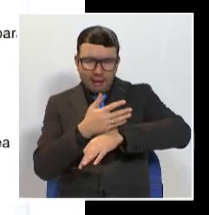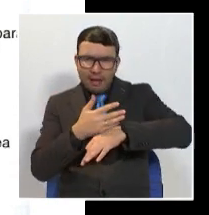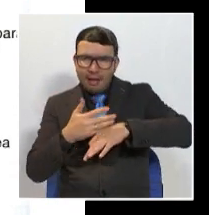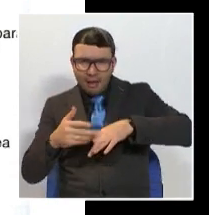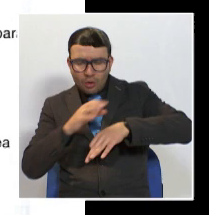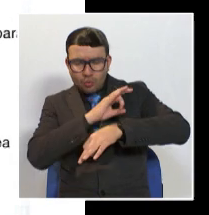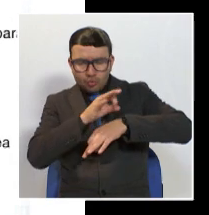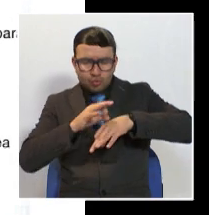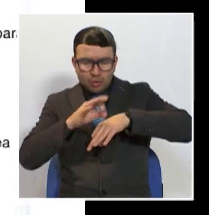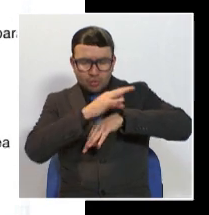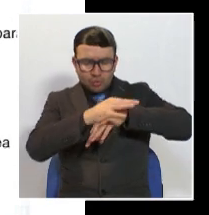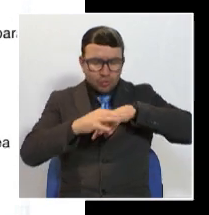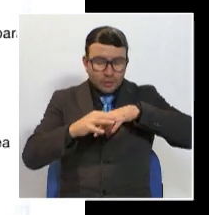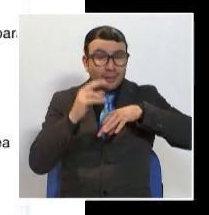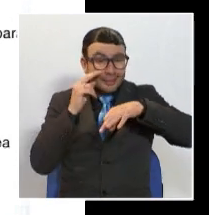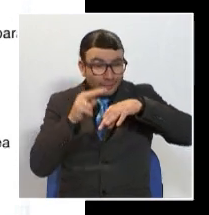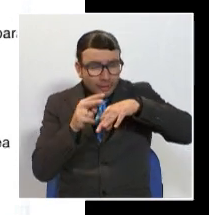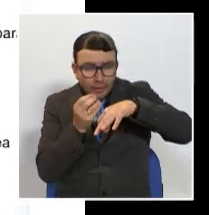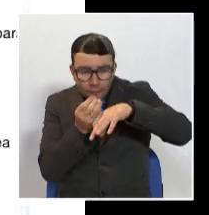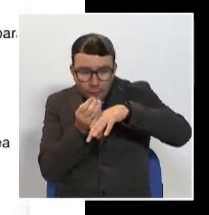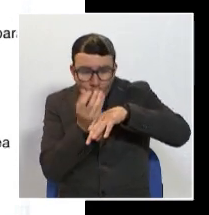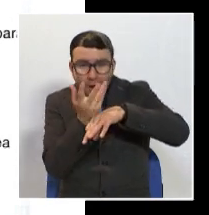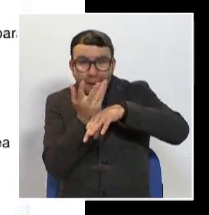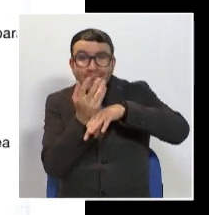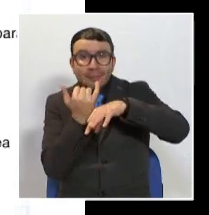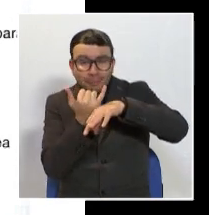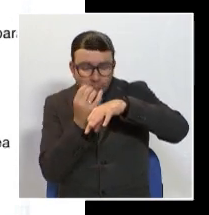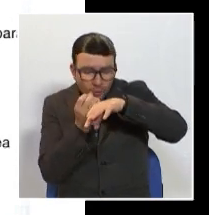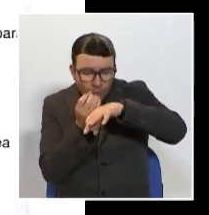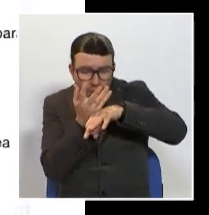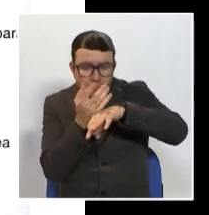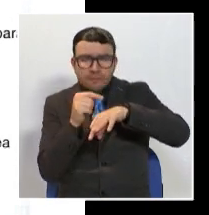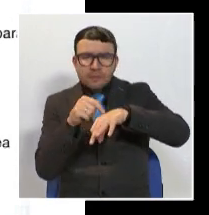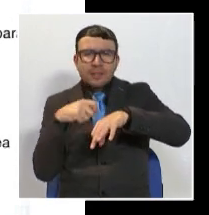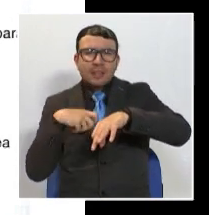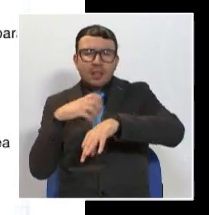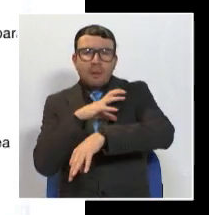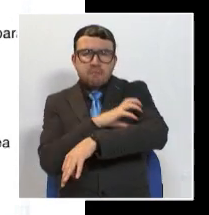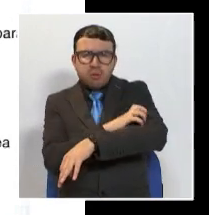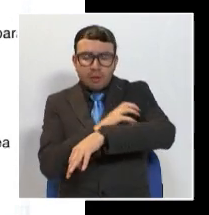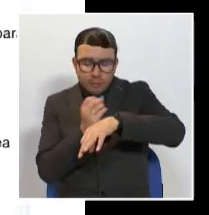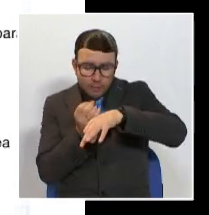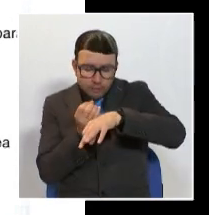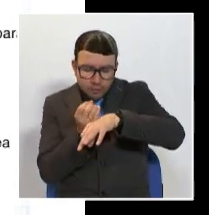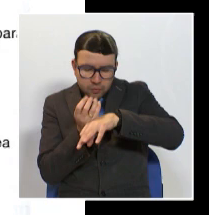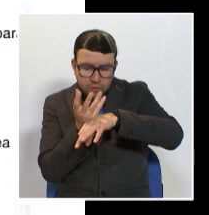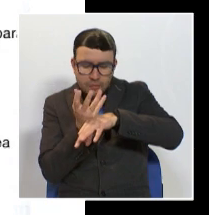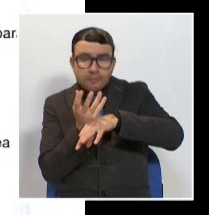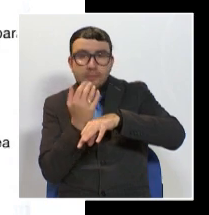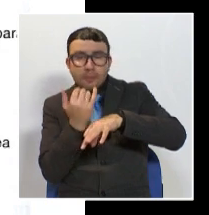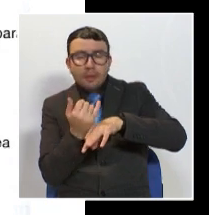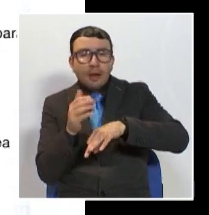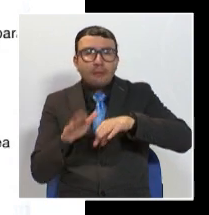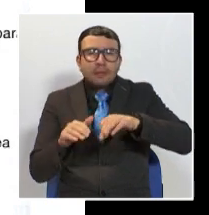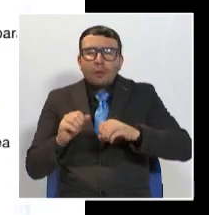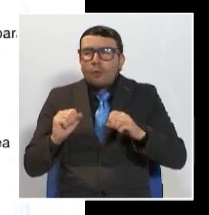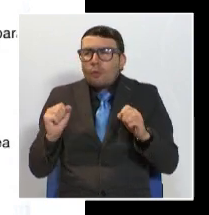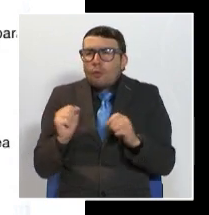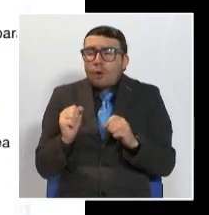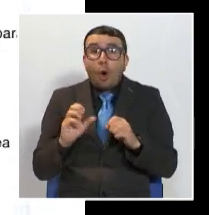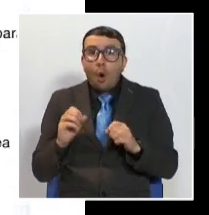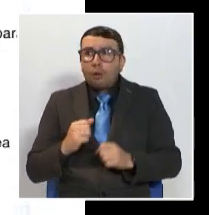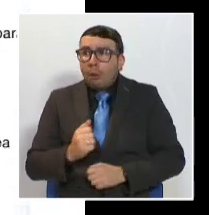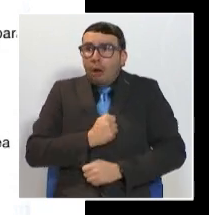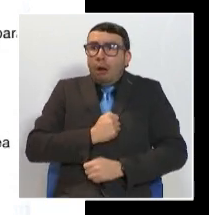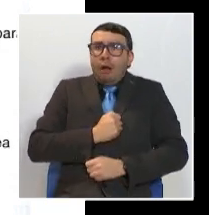ver un folículo piloso con su músculo piloerector, que es el que hace muchas veces cuando tenemos frío o nos